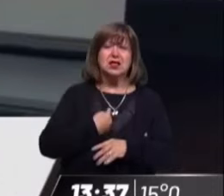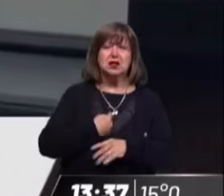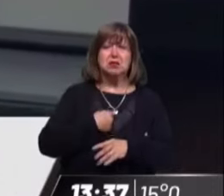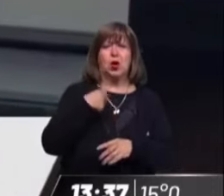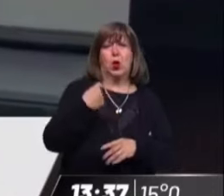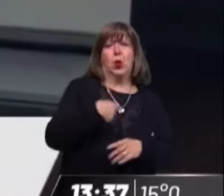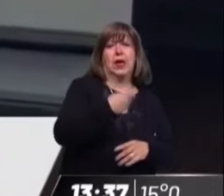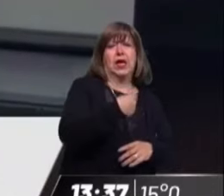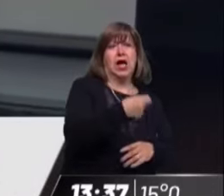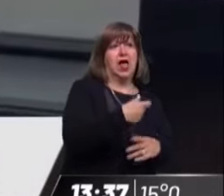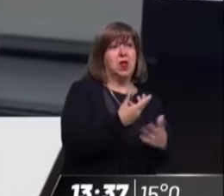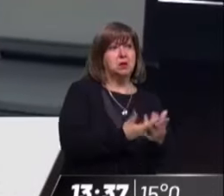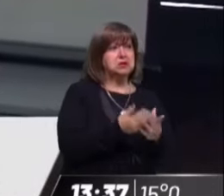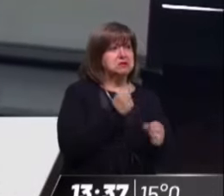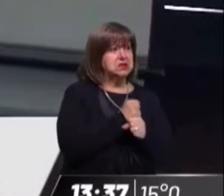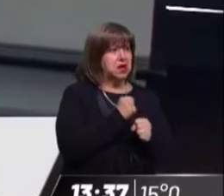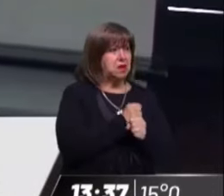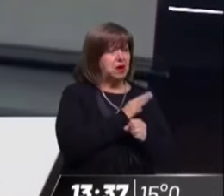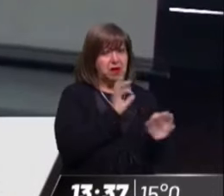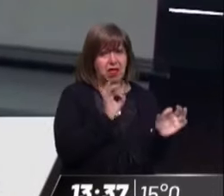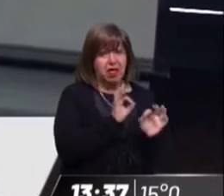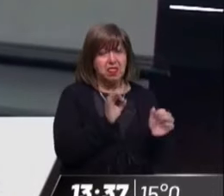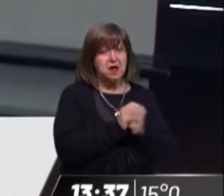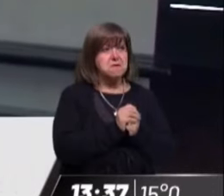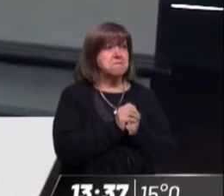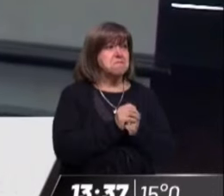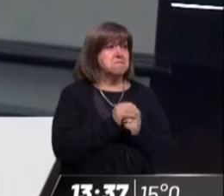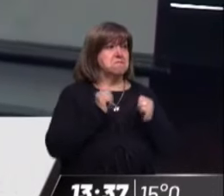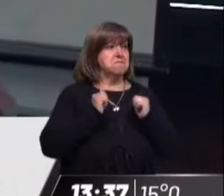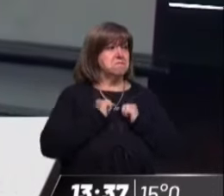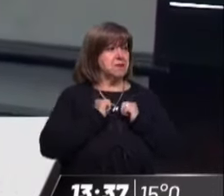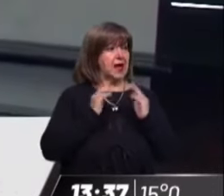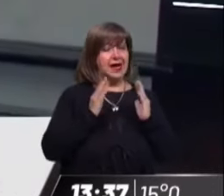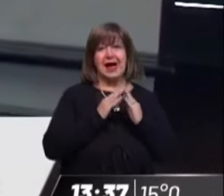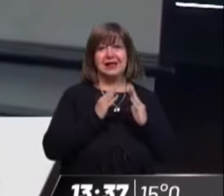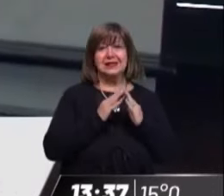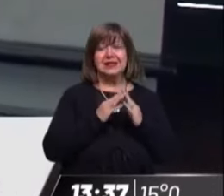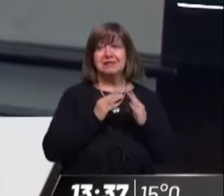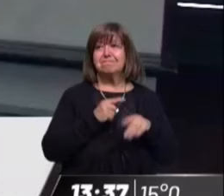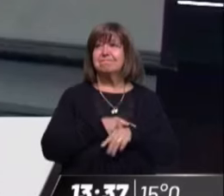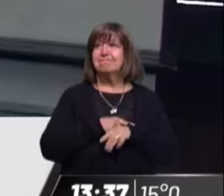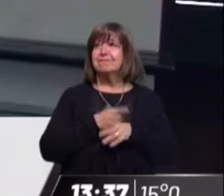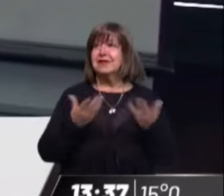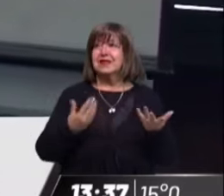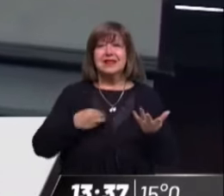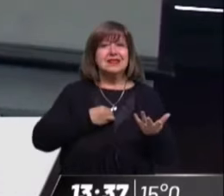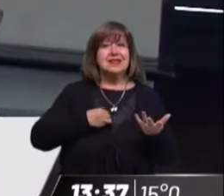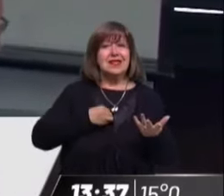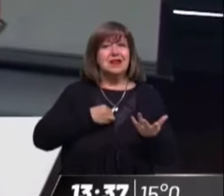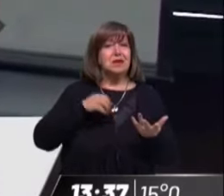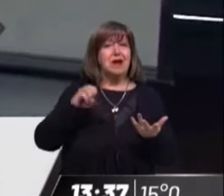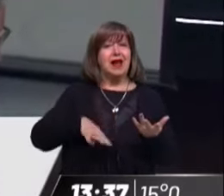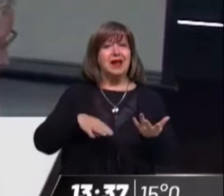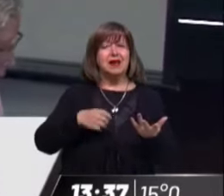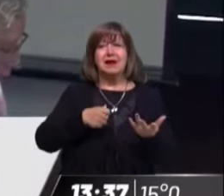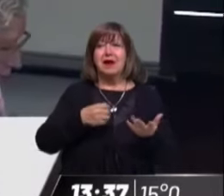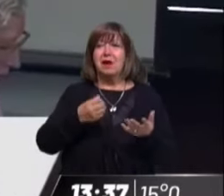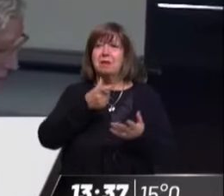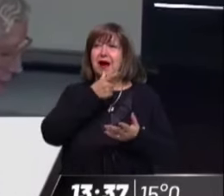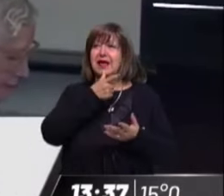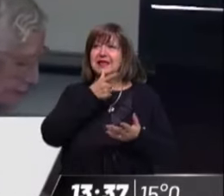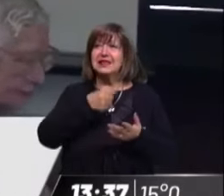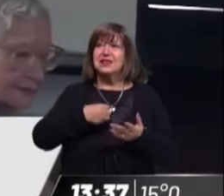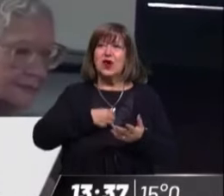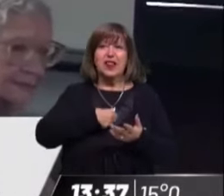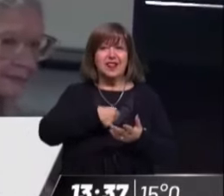Claro, al perder el trabajo, al no hacer nada, ese tiempo vacío no había perdido identidad, uno pierde